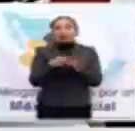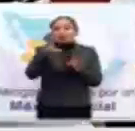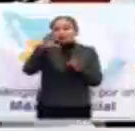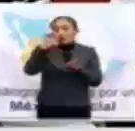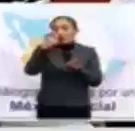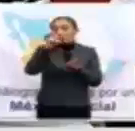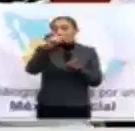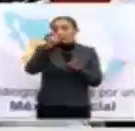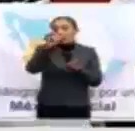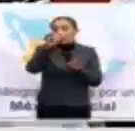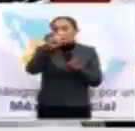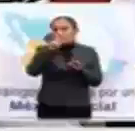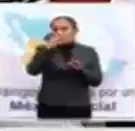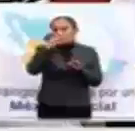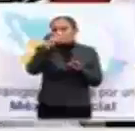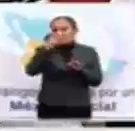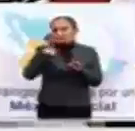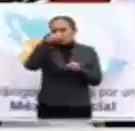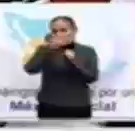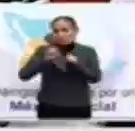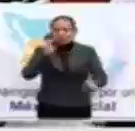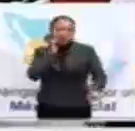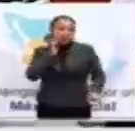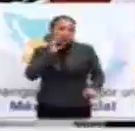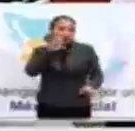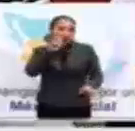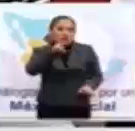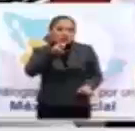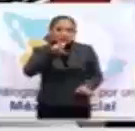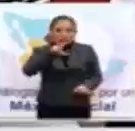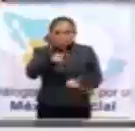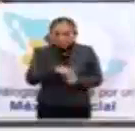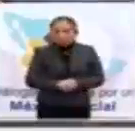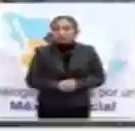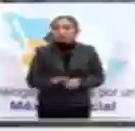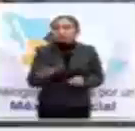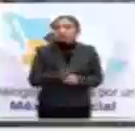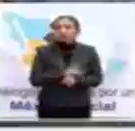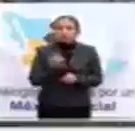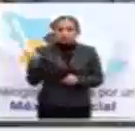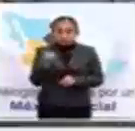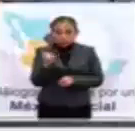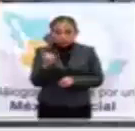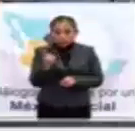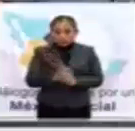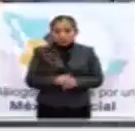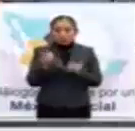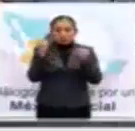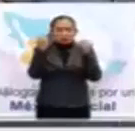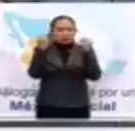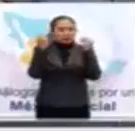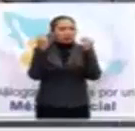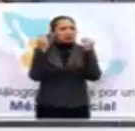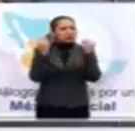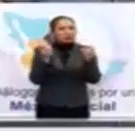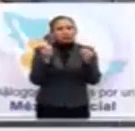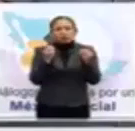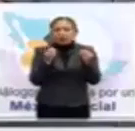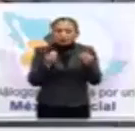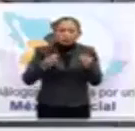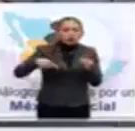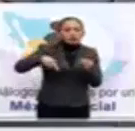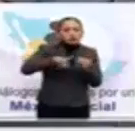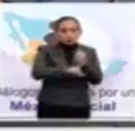Gonzalo Hernández Licona, secretario ejecutivo del Coneval, en el sentido de que muchos de